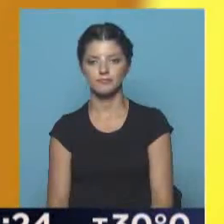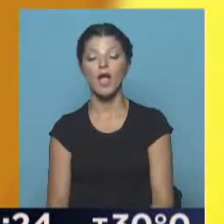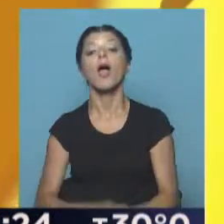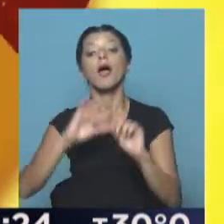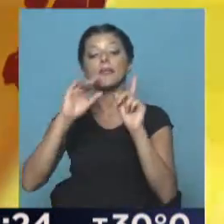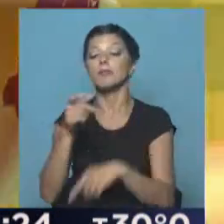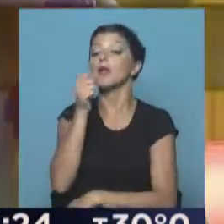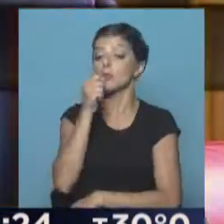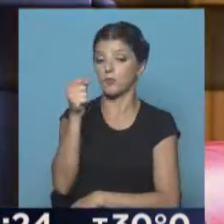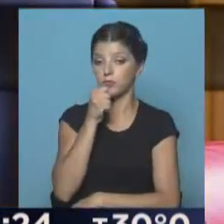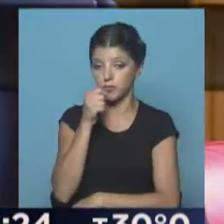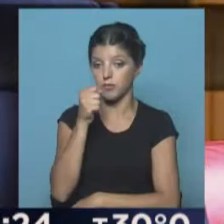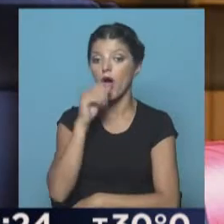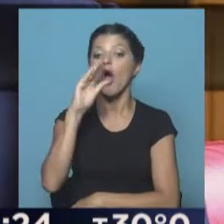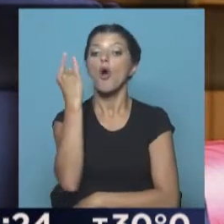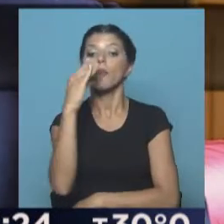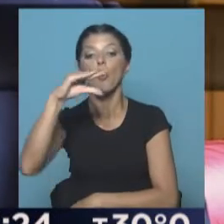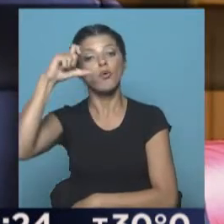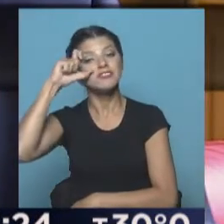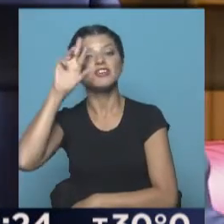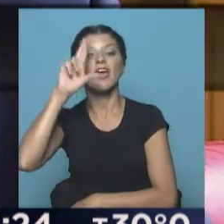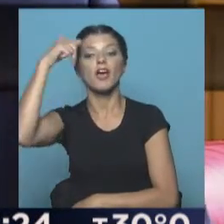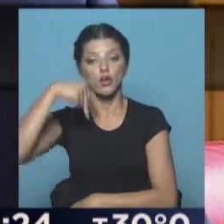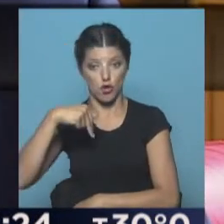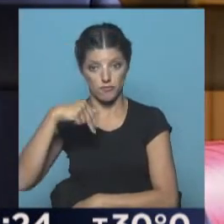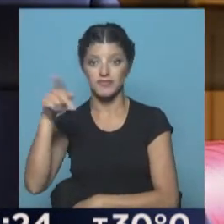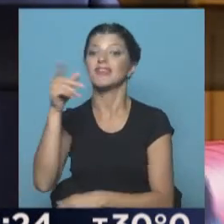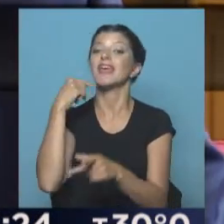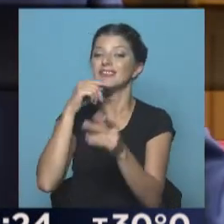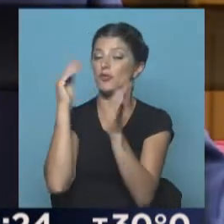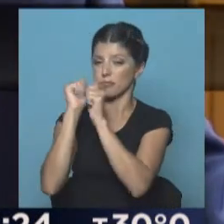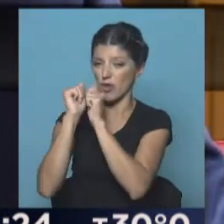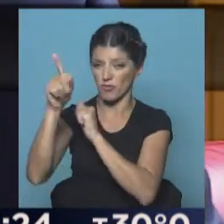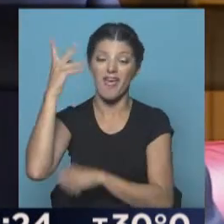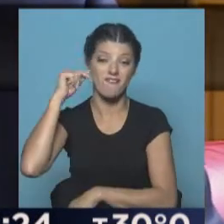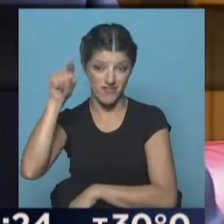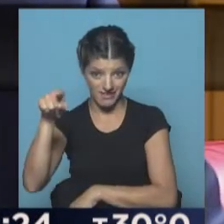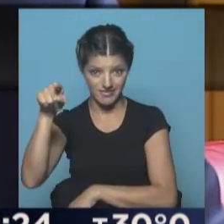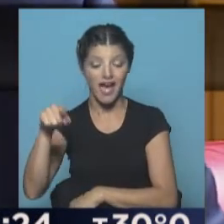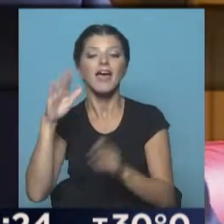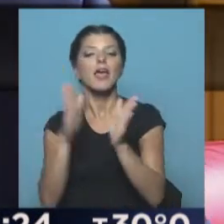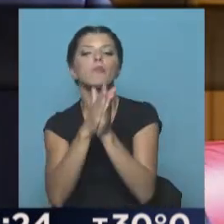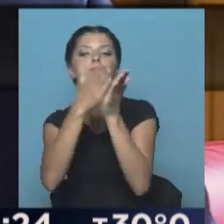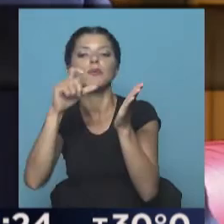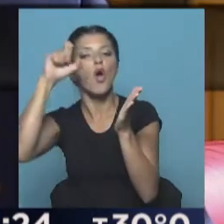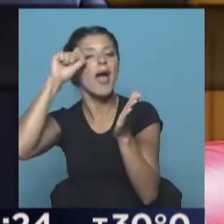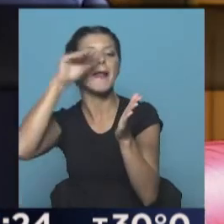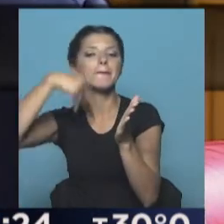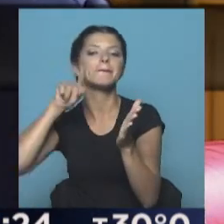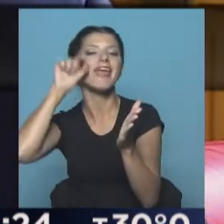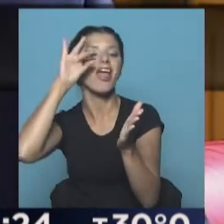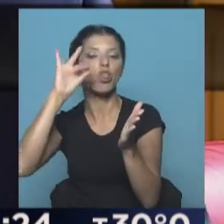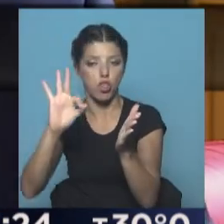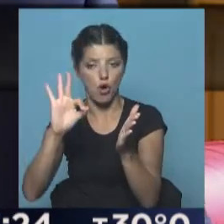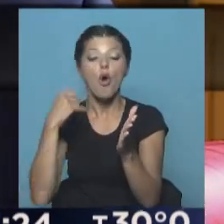entrevista a Patrick Bougeron. Diálogo abierto con el historiador francés que publicó El Miedo, un libro sobre las formas antiguas